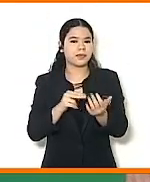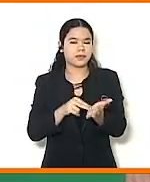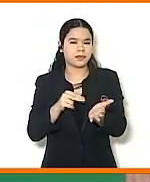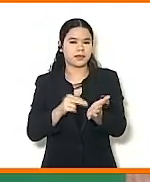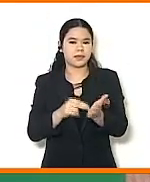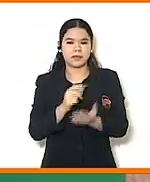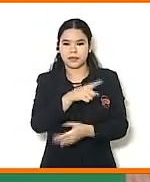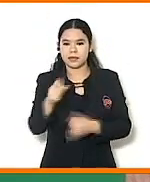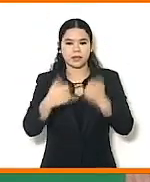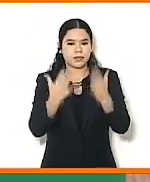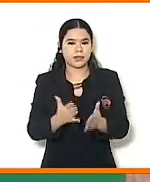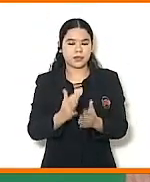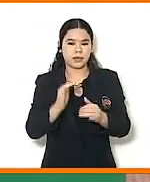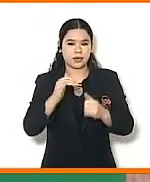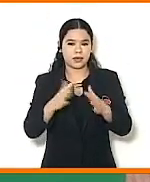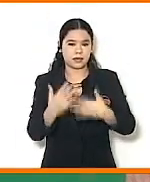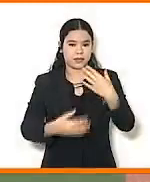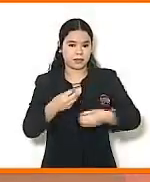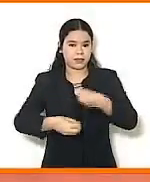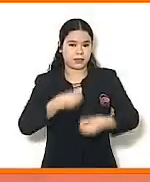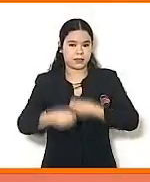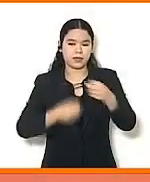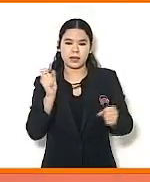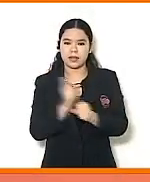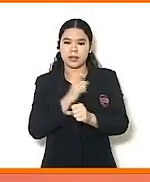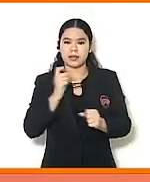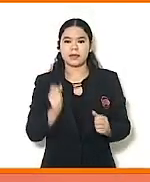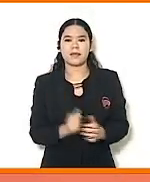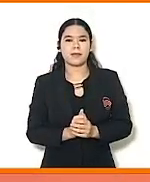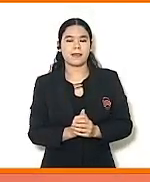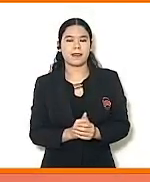esfera favorecida, atento, porque esta es